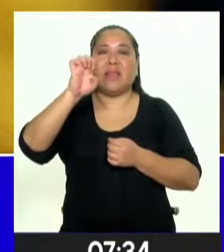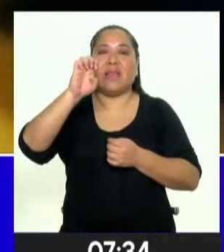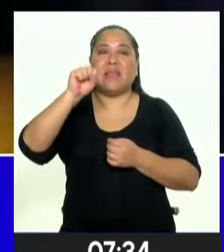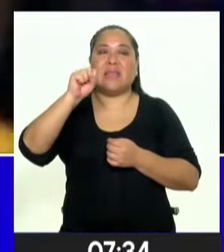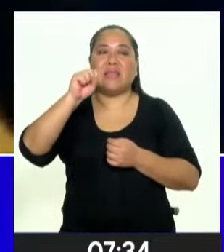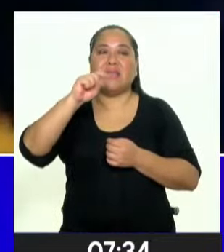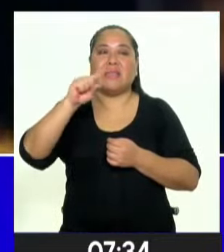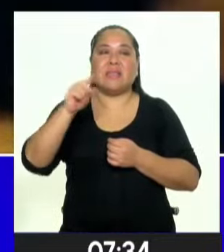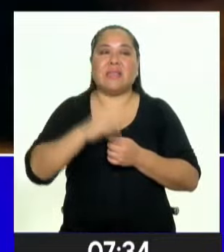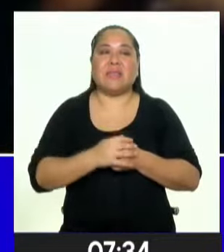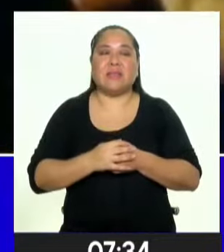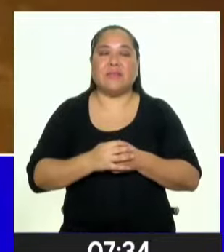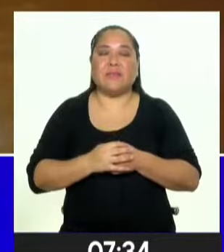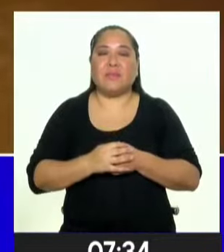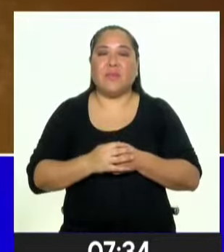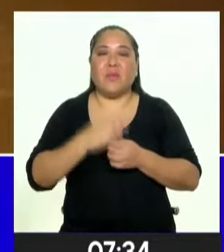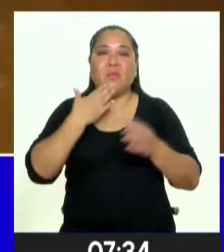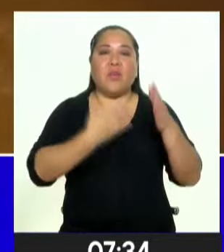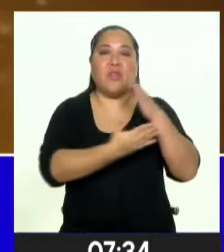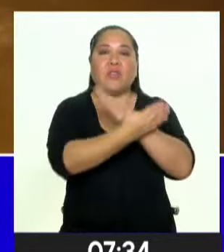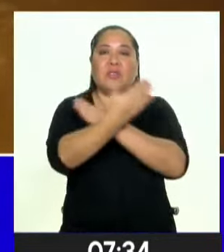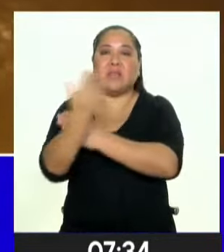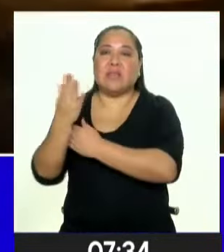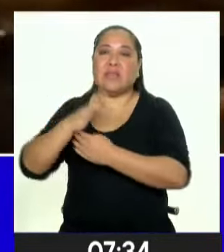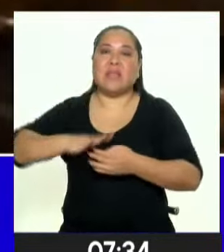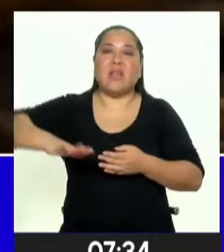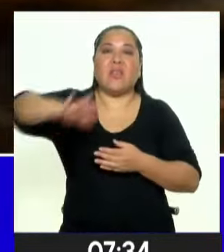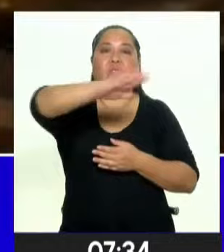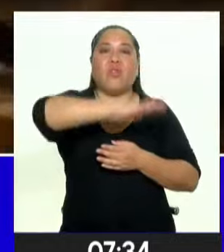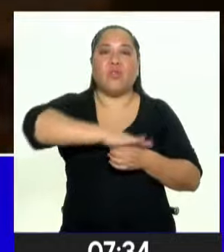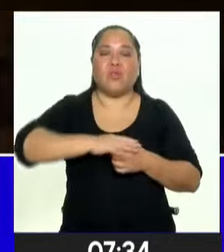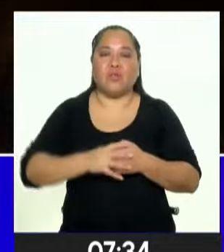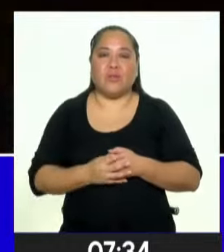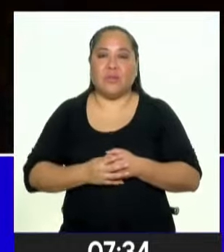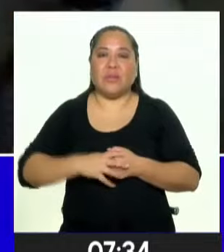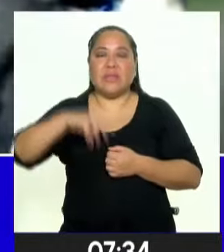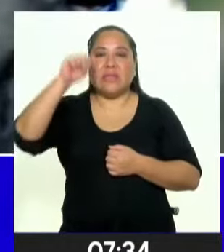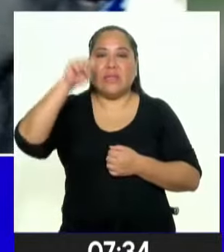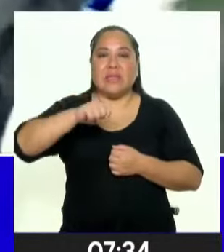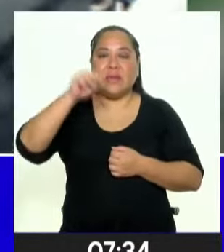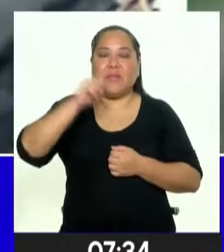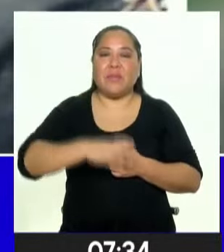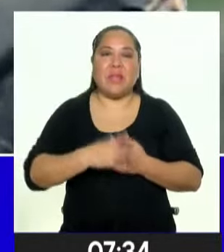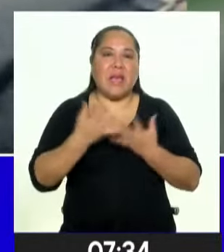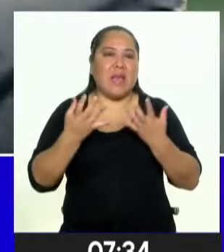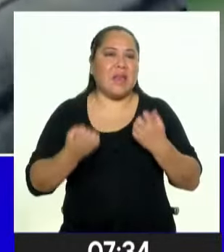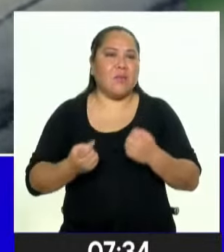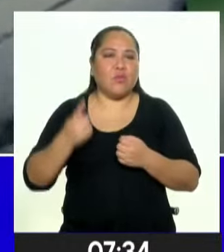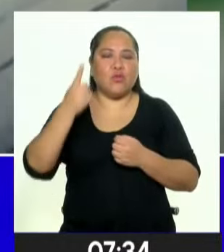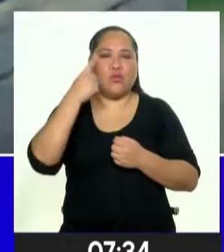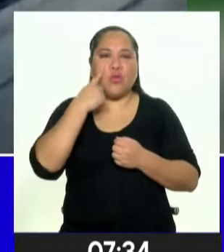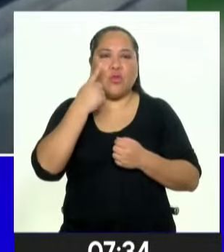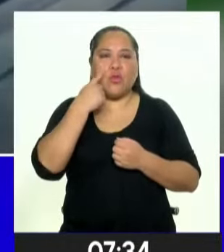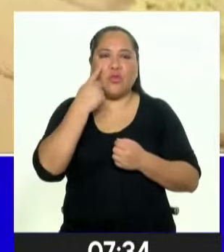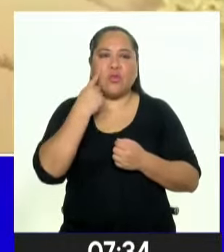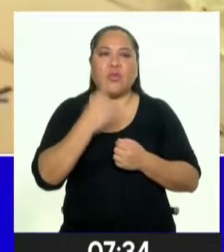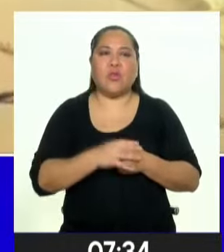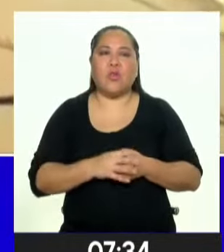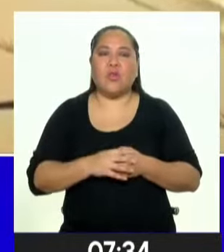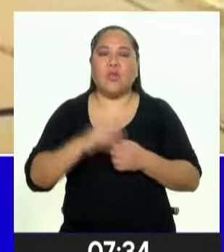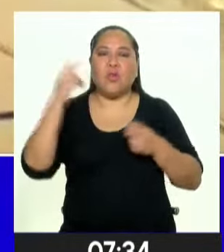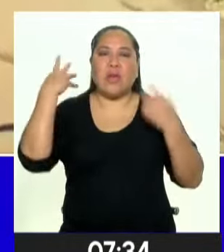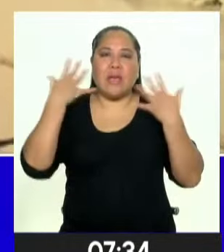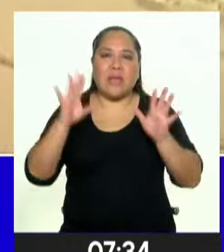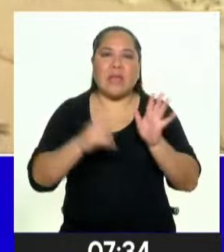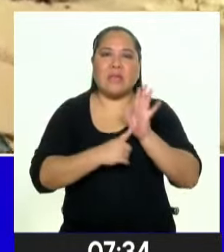a todos los que nos escuchan a través del programa si bien Queremos conocer dentro de lo que se ha dado a